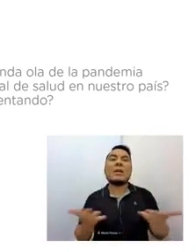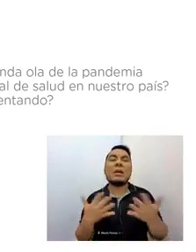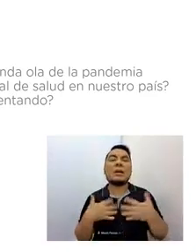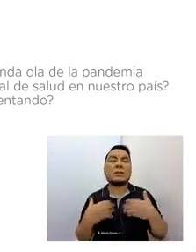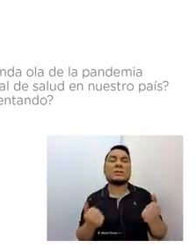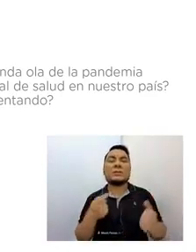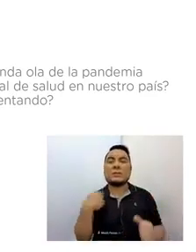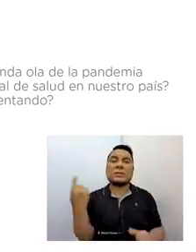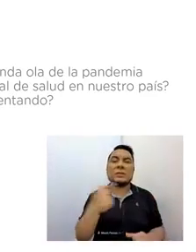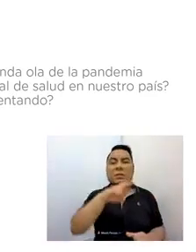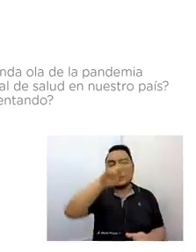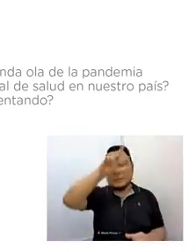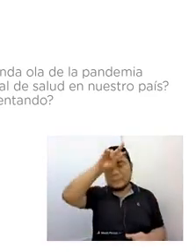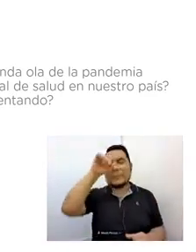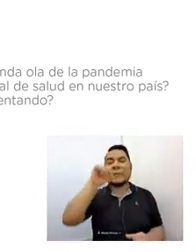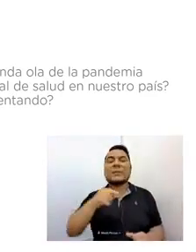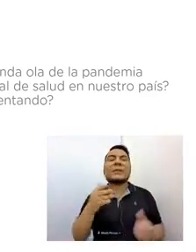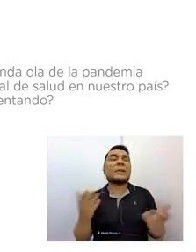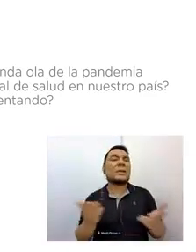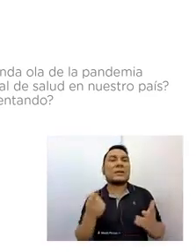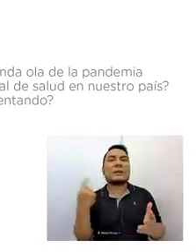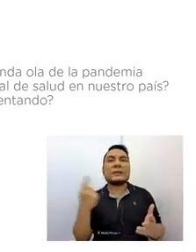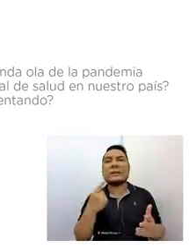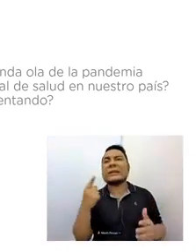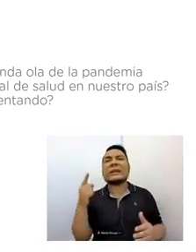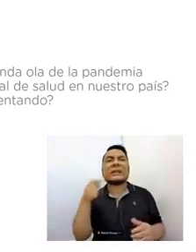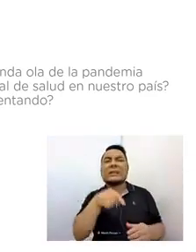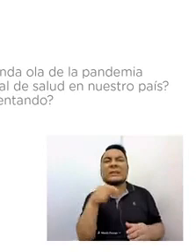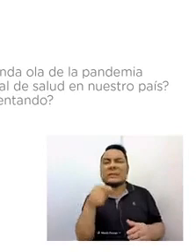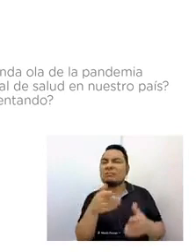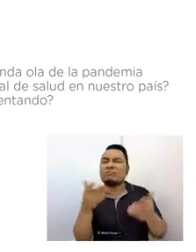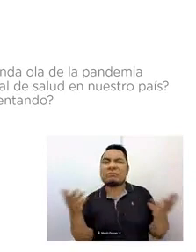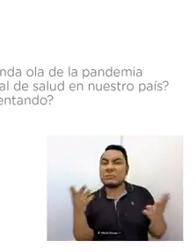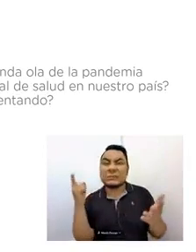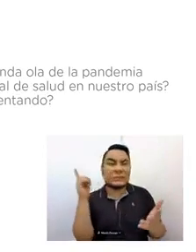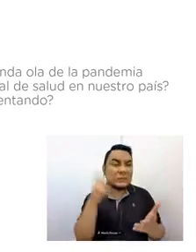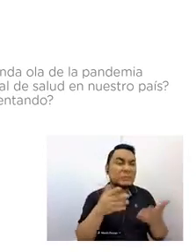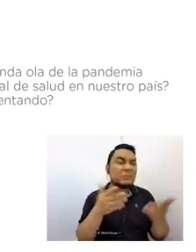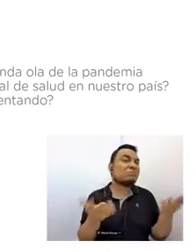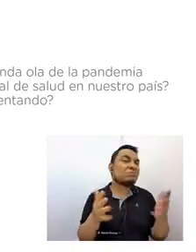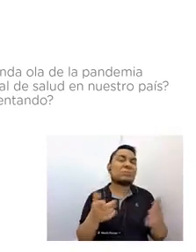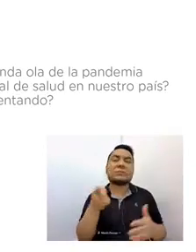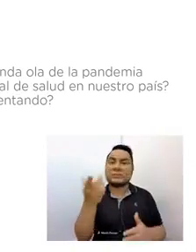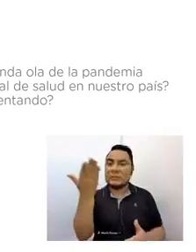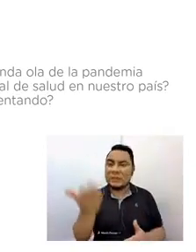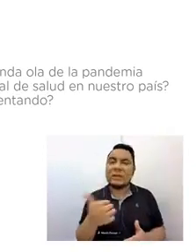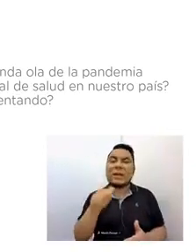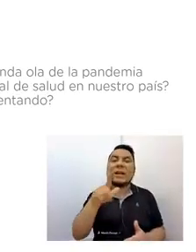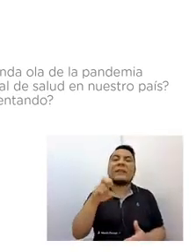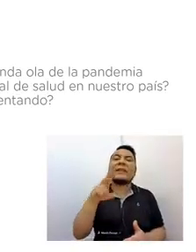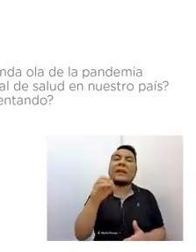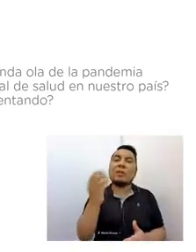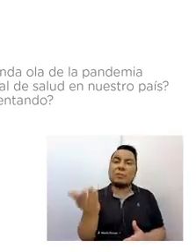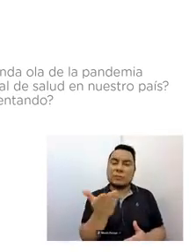en nuestro país? ¿A qué nos estamos enfrentando? Por favor, Alberto Huacoto.